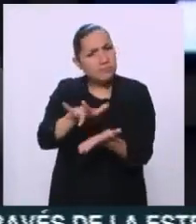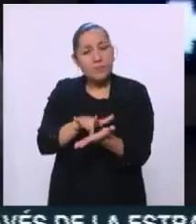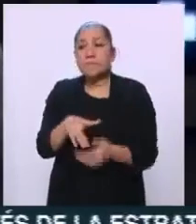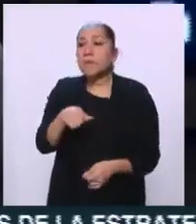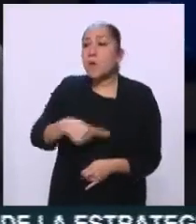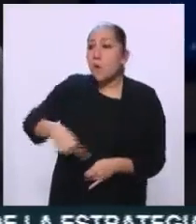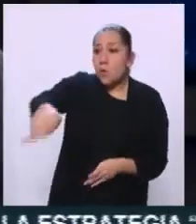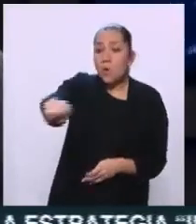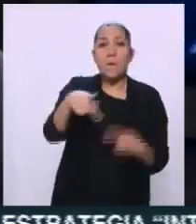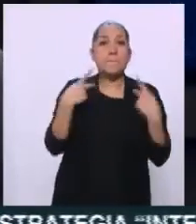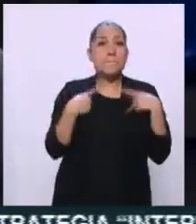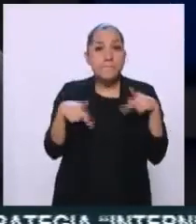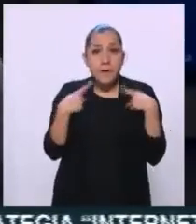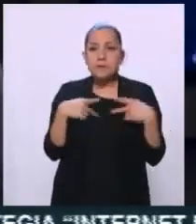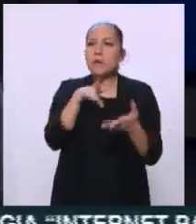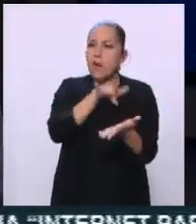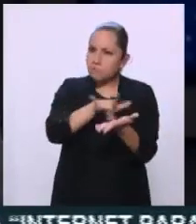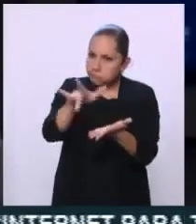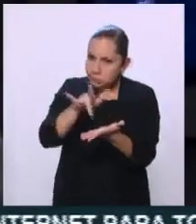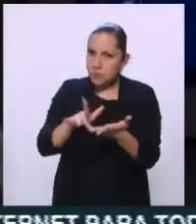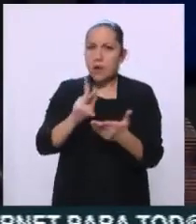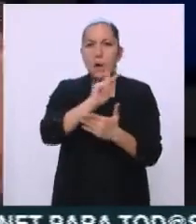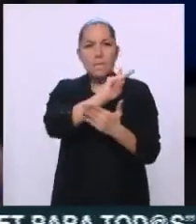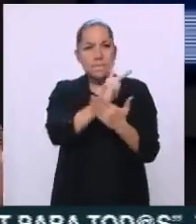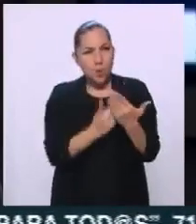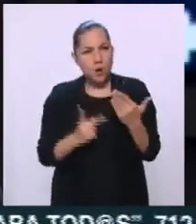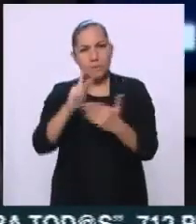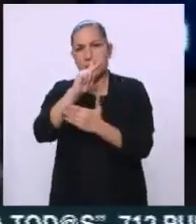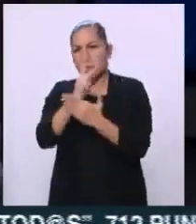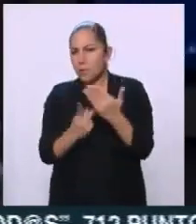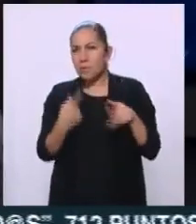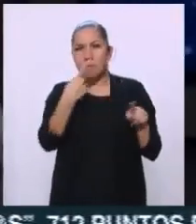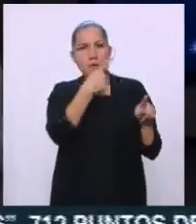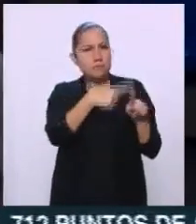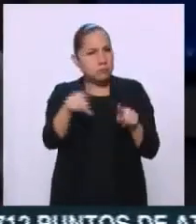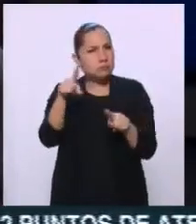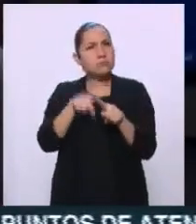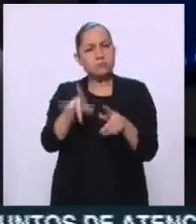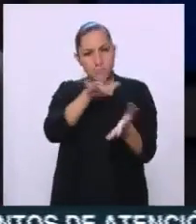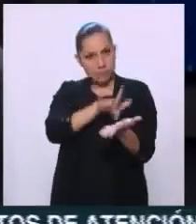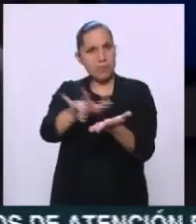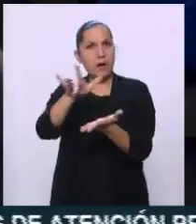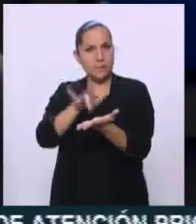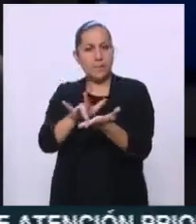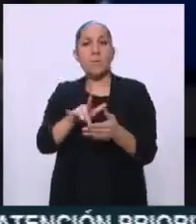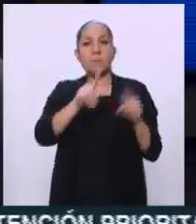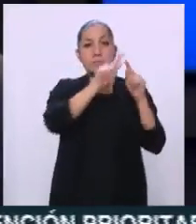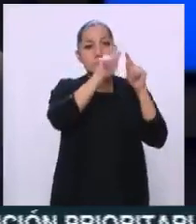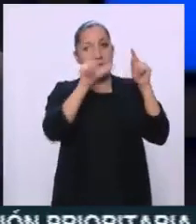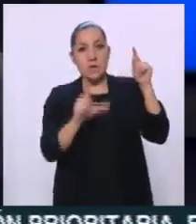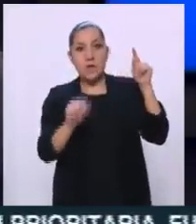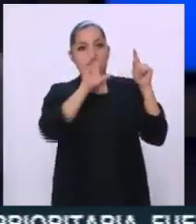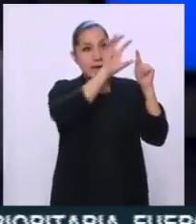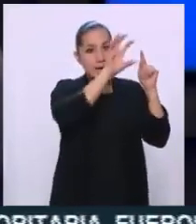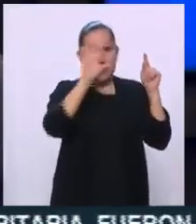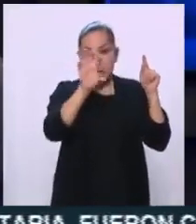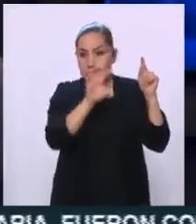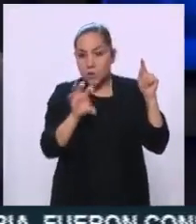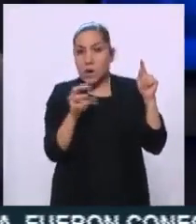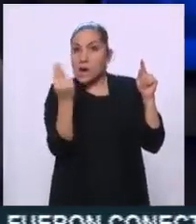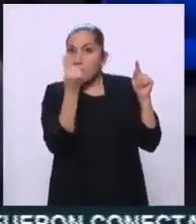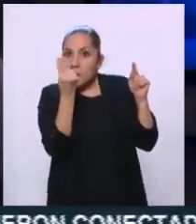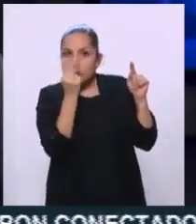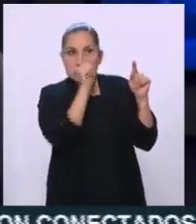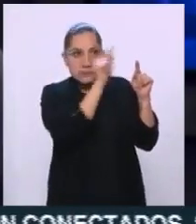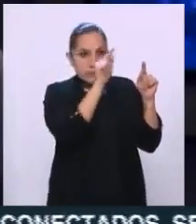los programas sociales está, digamos, teniendo su correlato en una activación económica regional, activaciones económicas